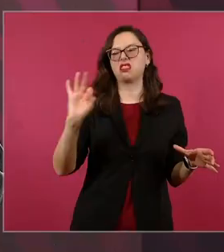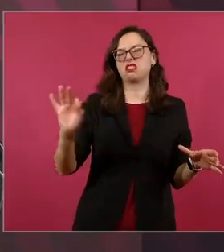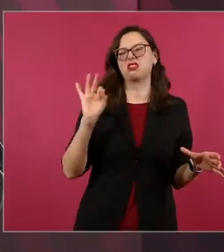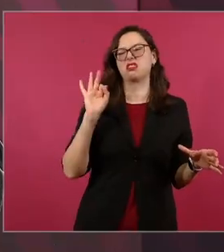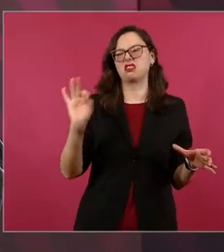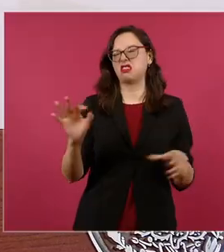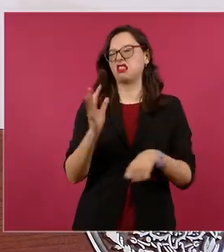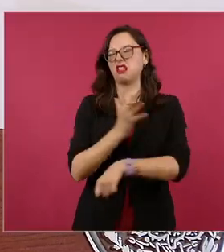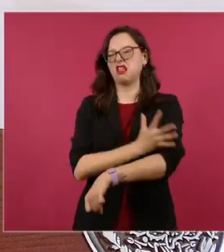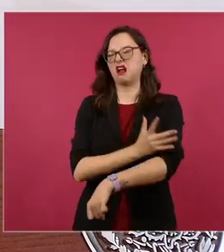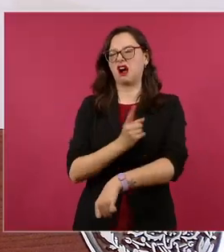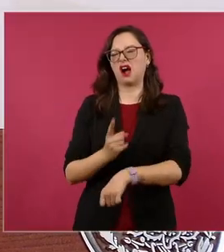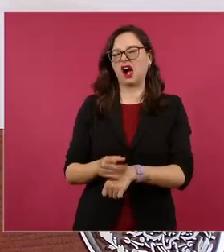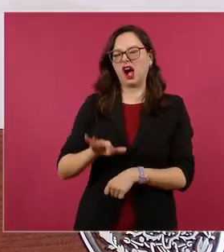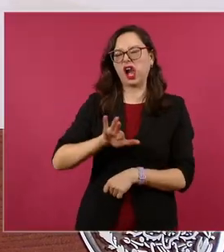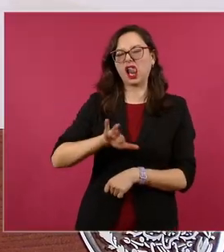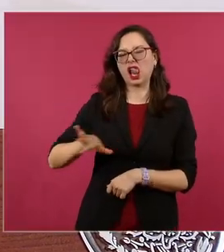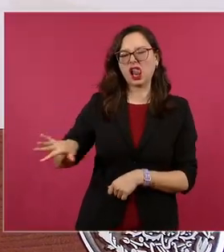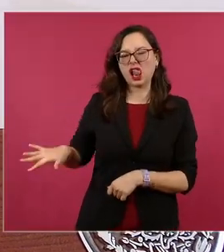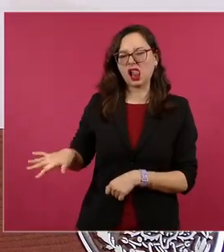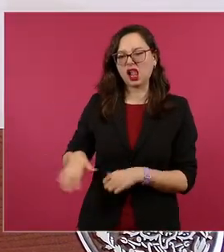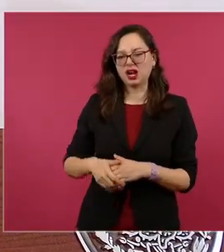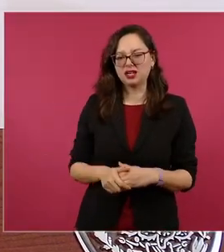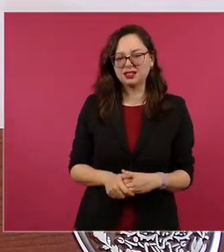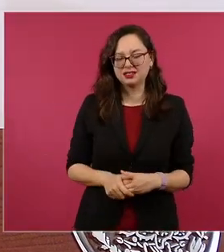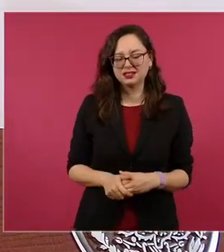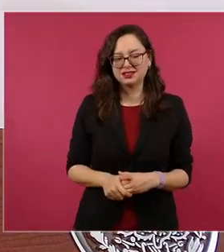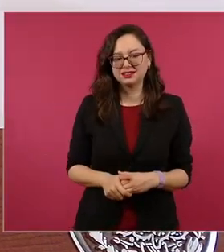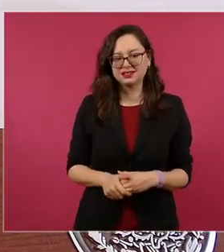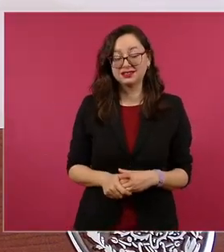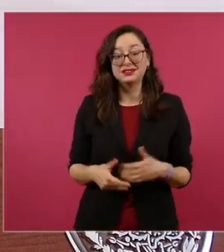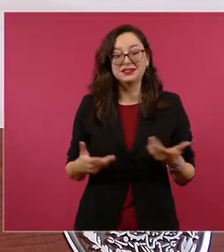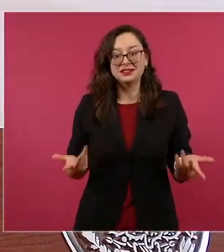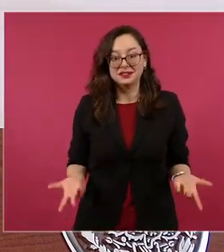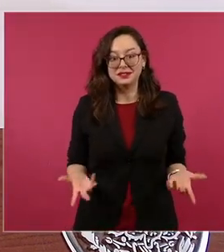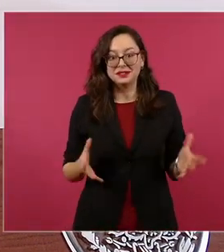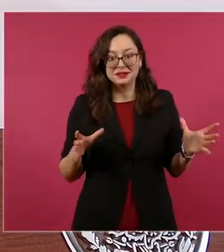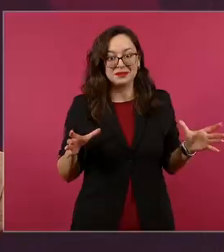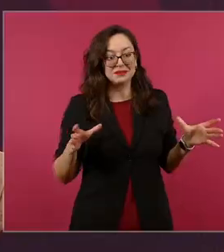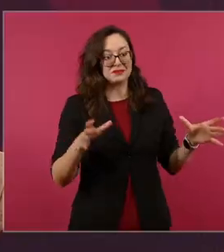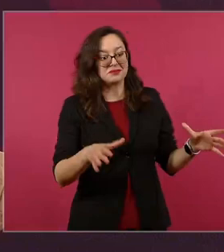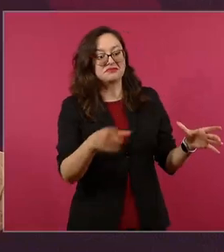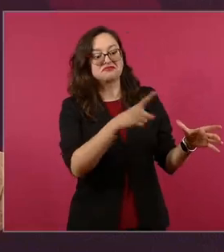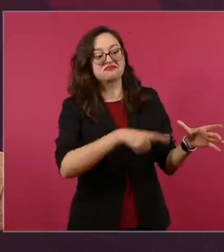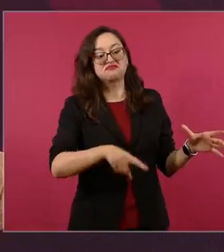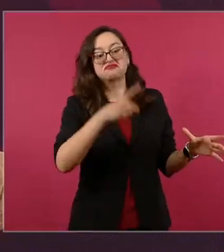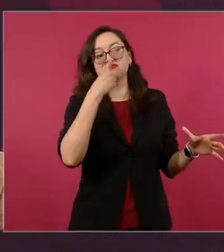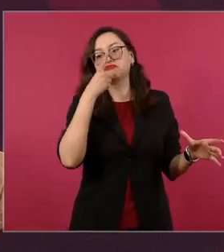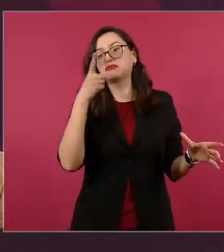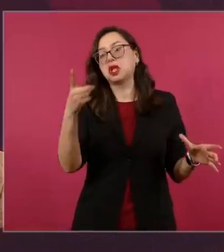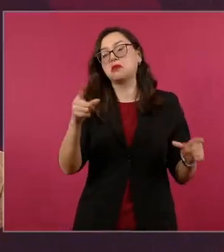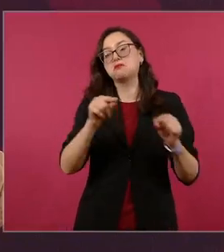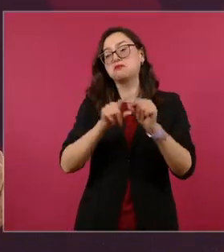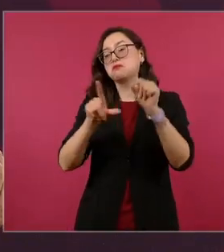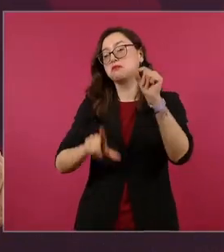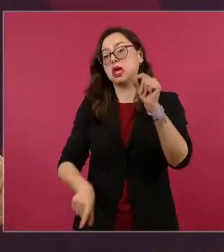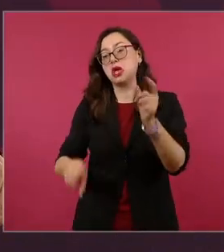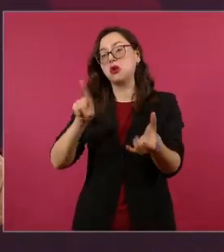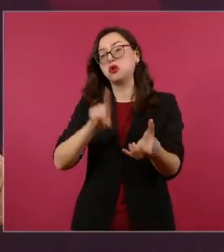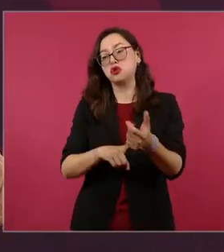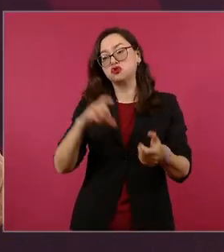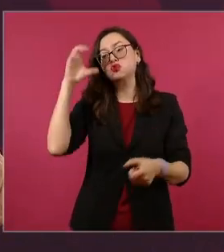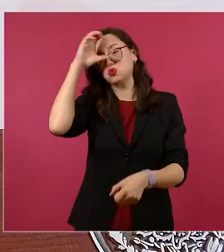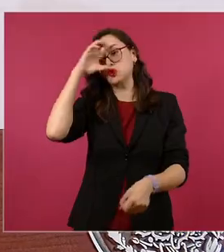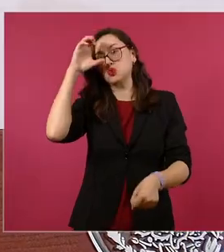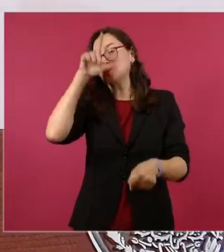extremo de decir que la corrupción era parte de la cultura del pueblo de México.